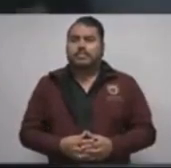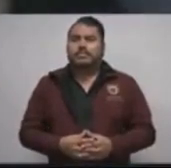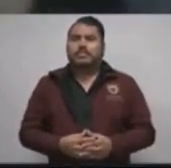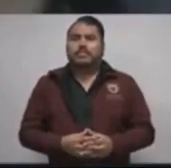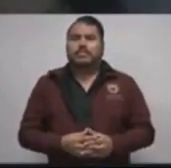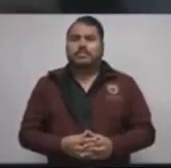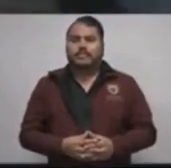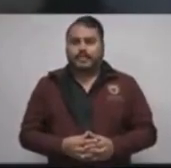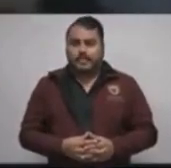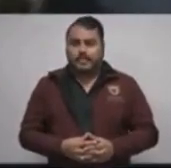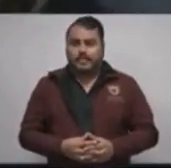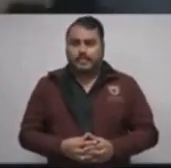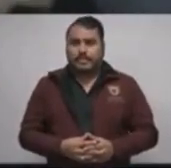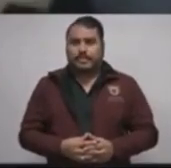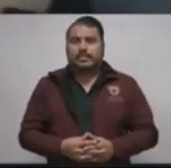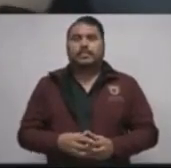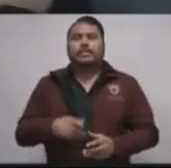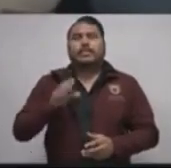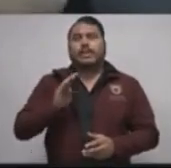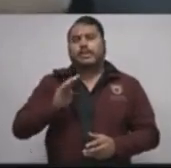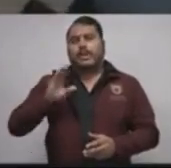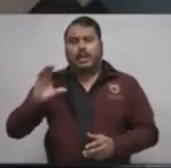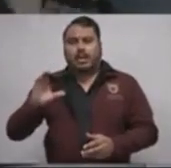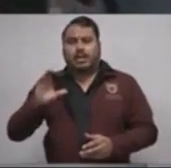Cabrera Costa Alejandro, a favor.